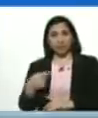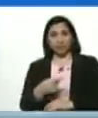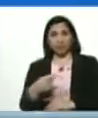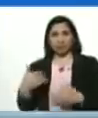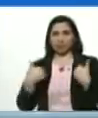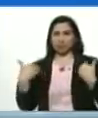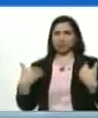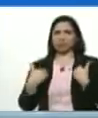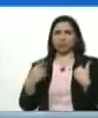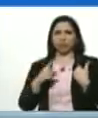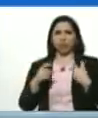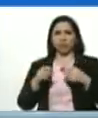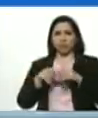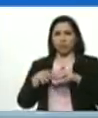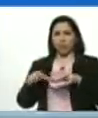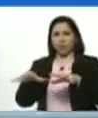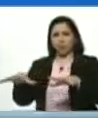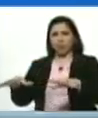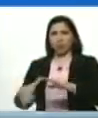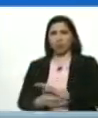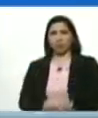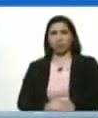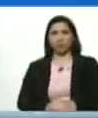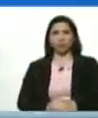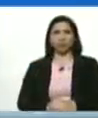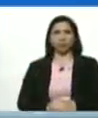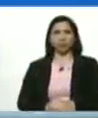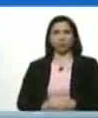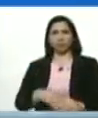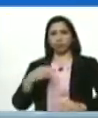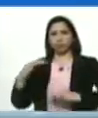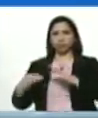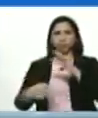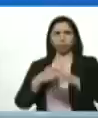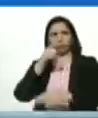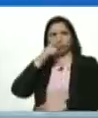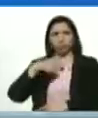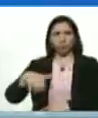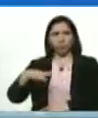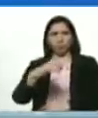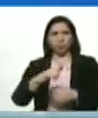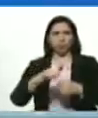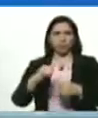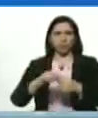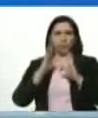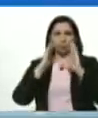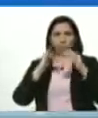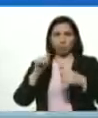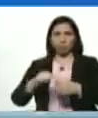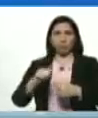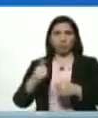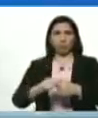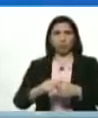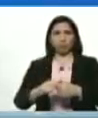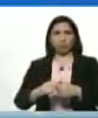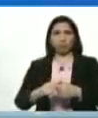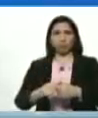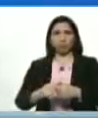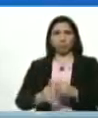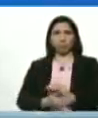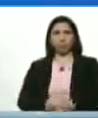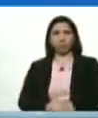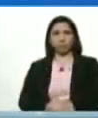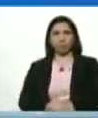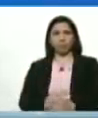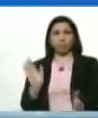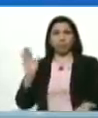expanda en fuerza de contagio al pueblo de maracaibo atención maracas y para atención que están todos los